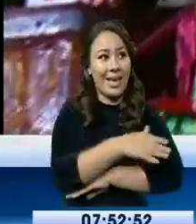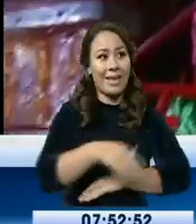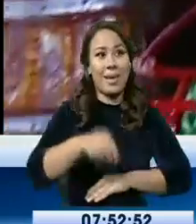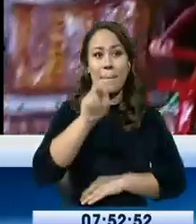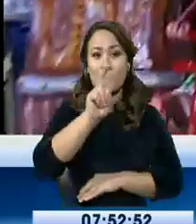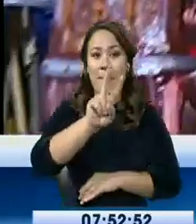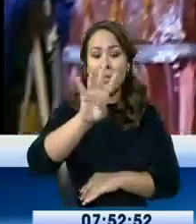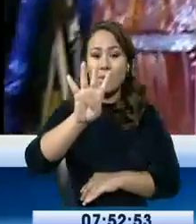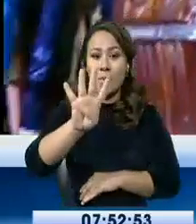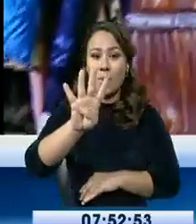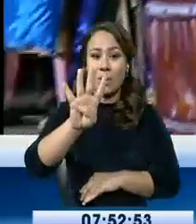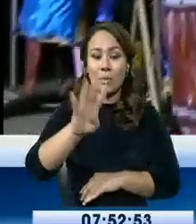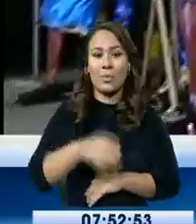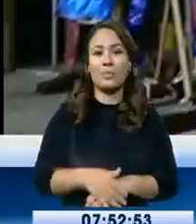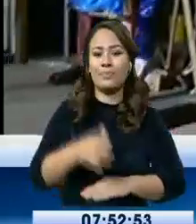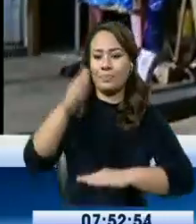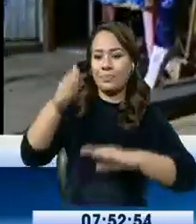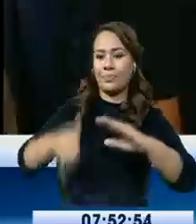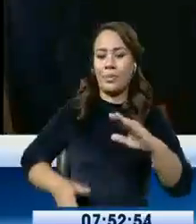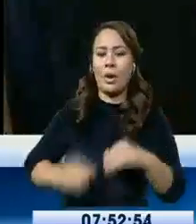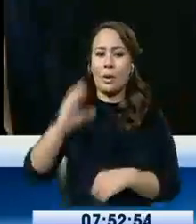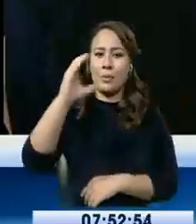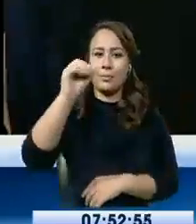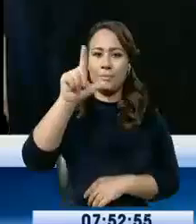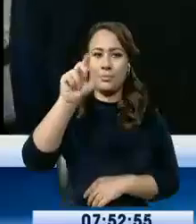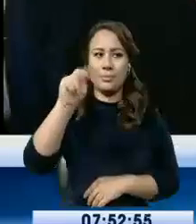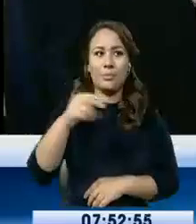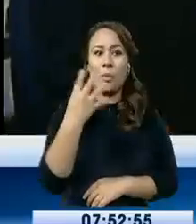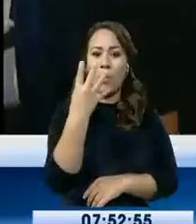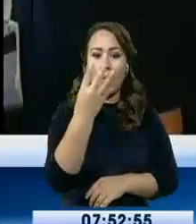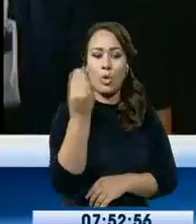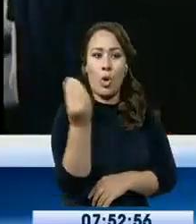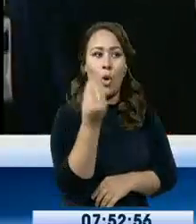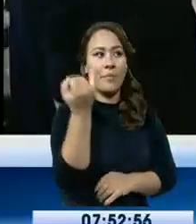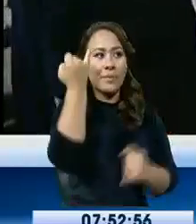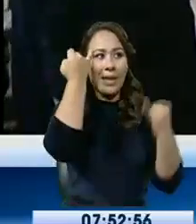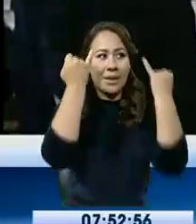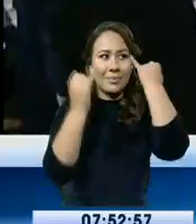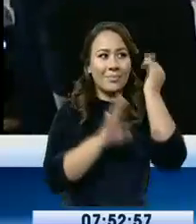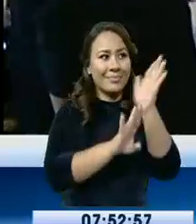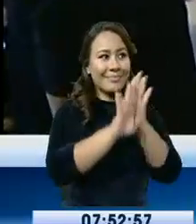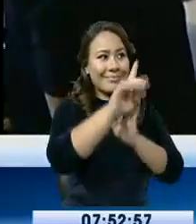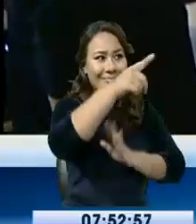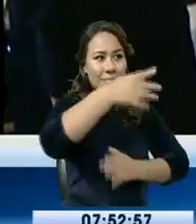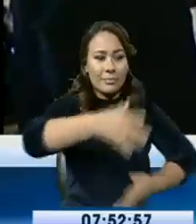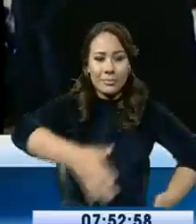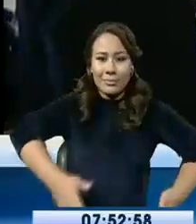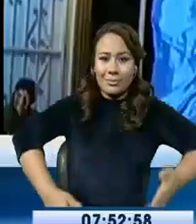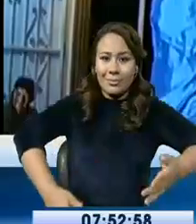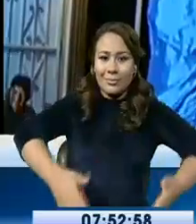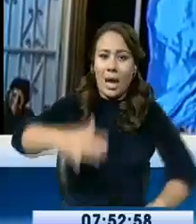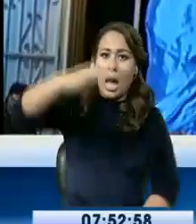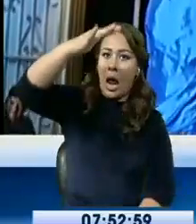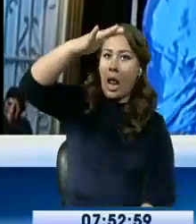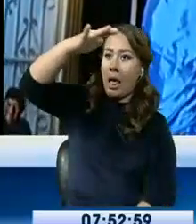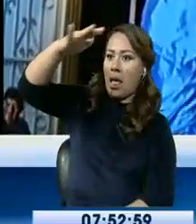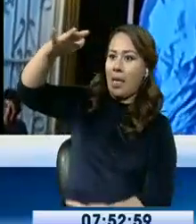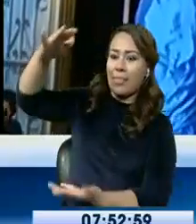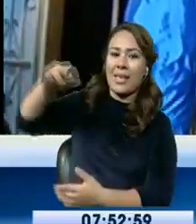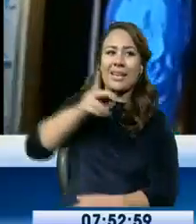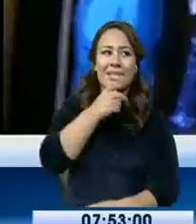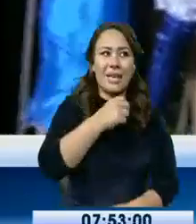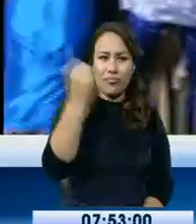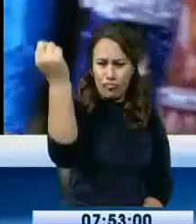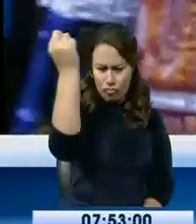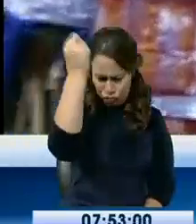y Cristóbal Colón, en el suburbio, 4 jóvenes emprendedores elaboraron en monigotes gigantes a los